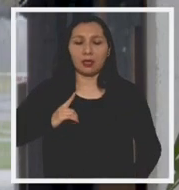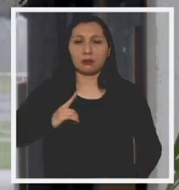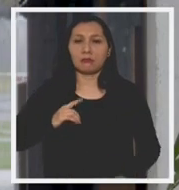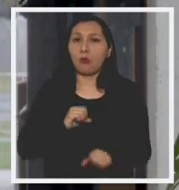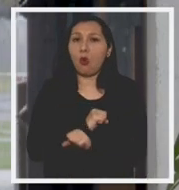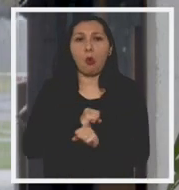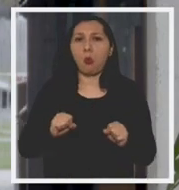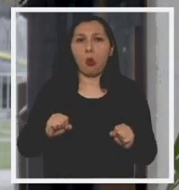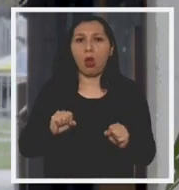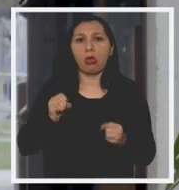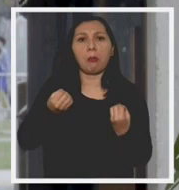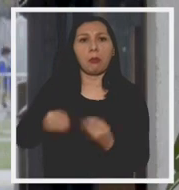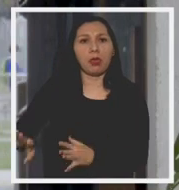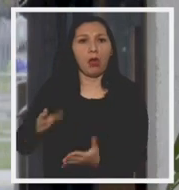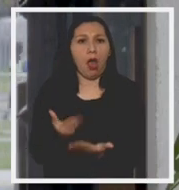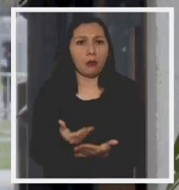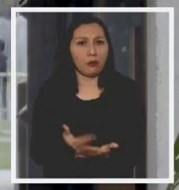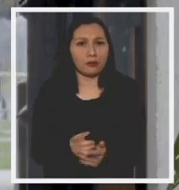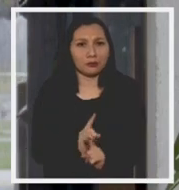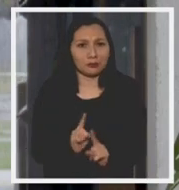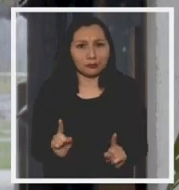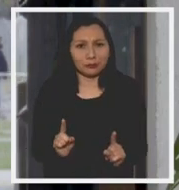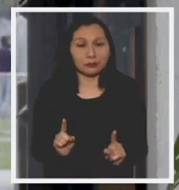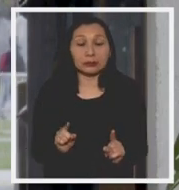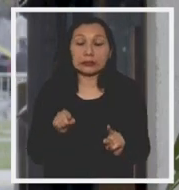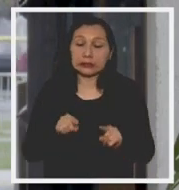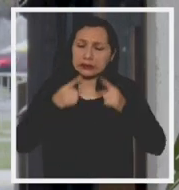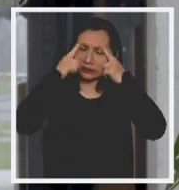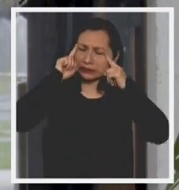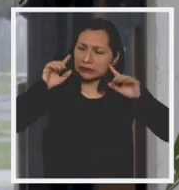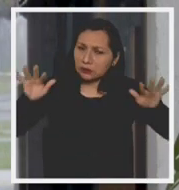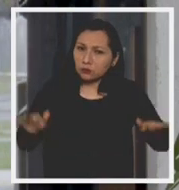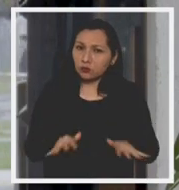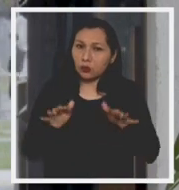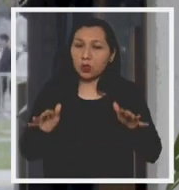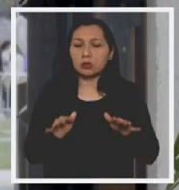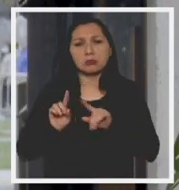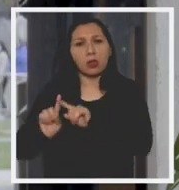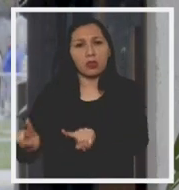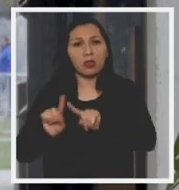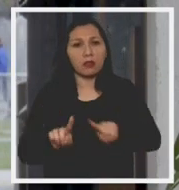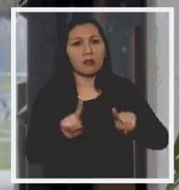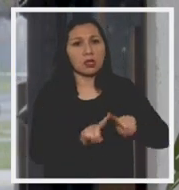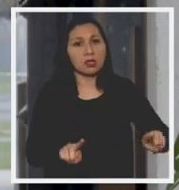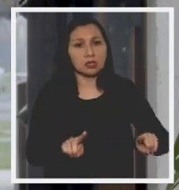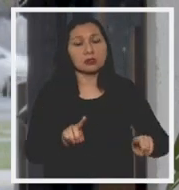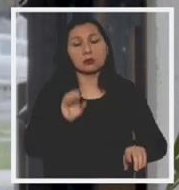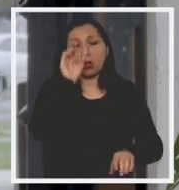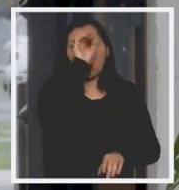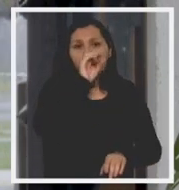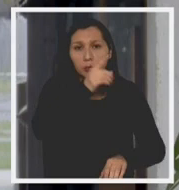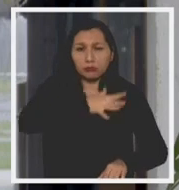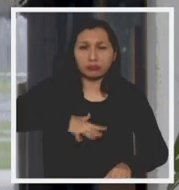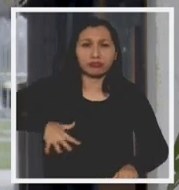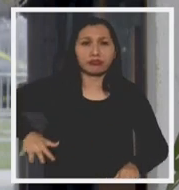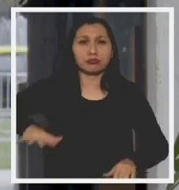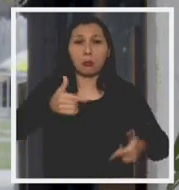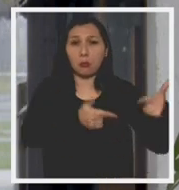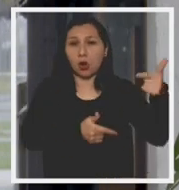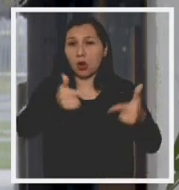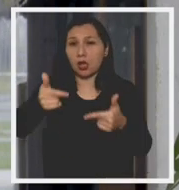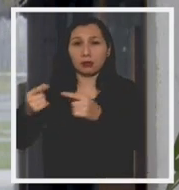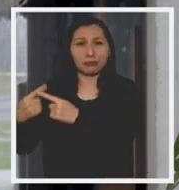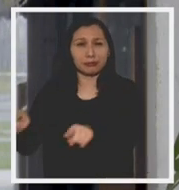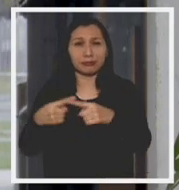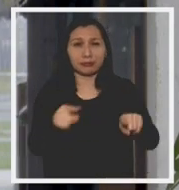no la podemos desaprovechar. En este esfuerzo, desde las diversas posiciones que constituyen nuestro amplio arco político,